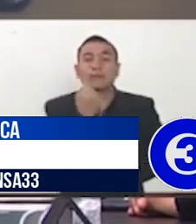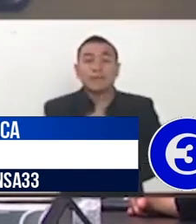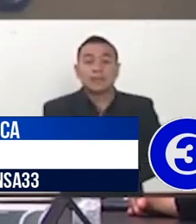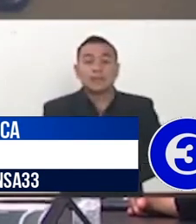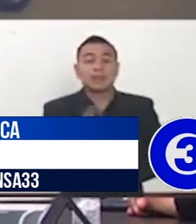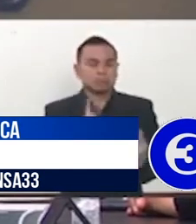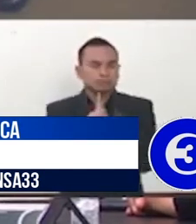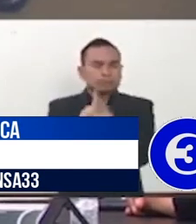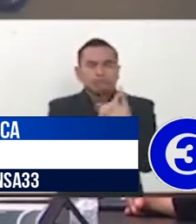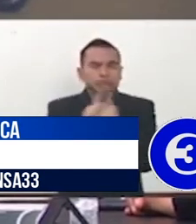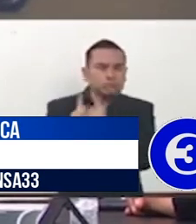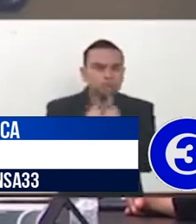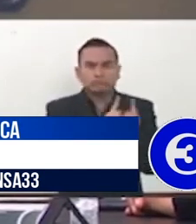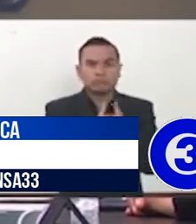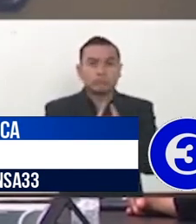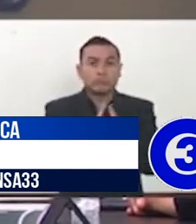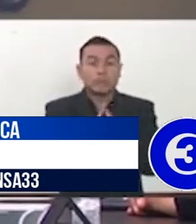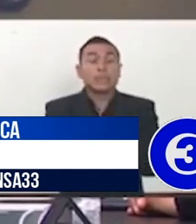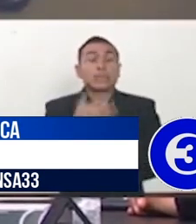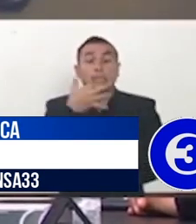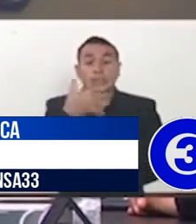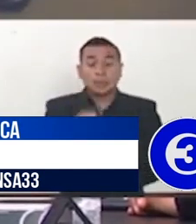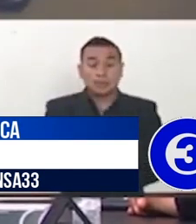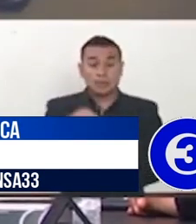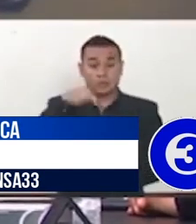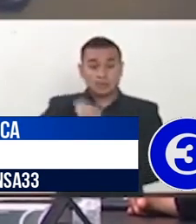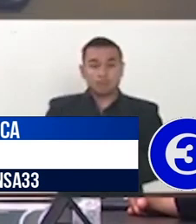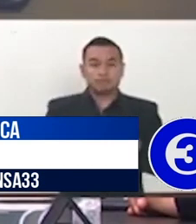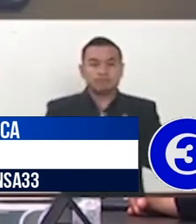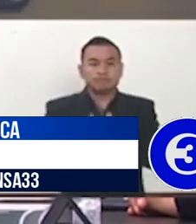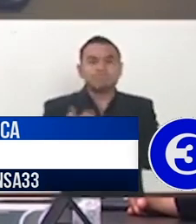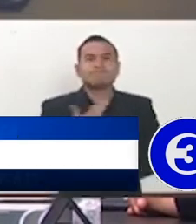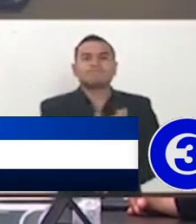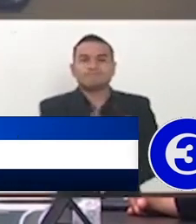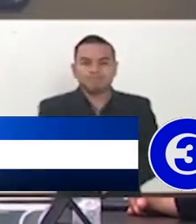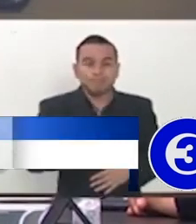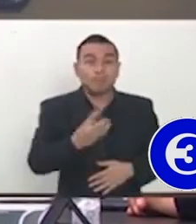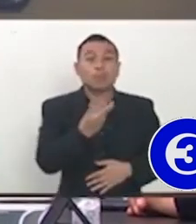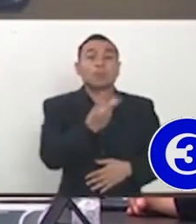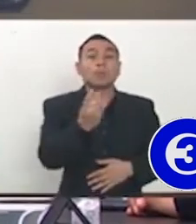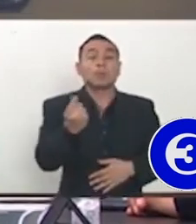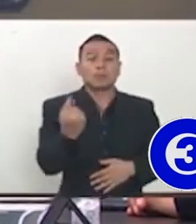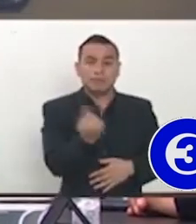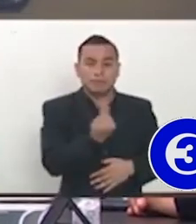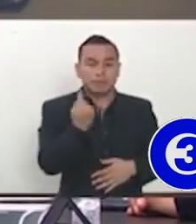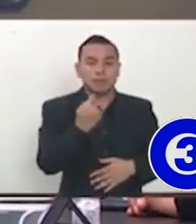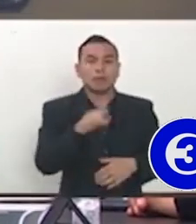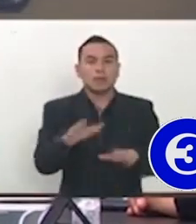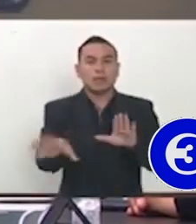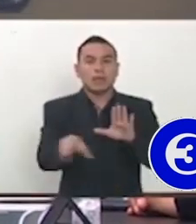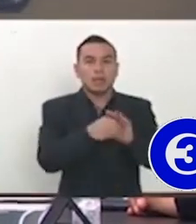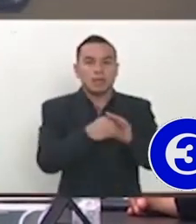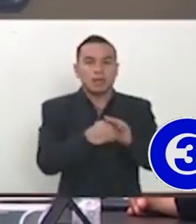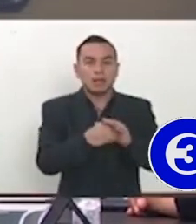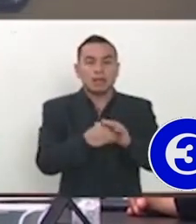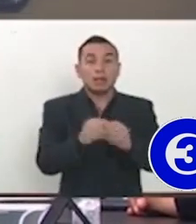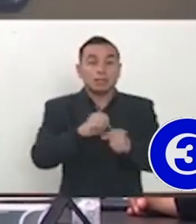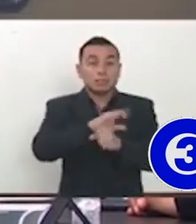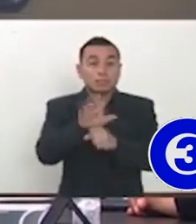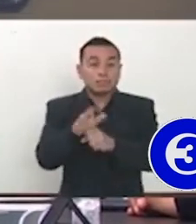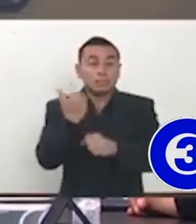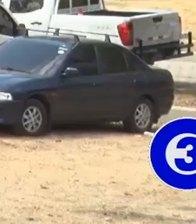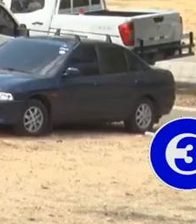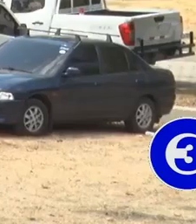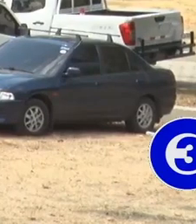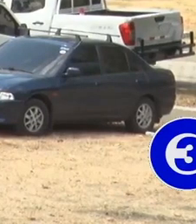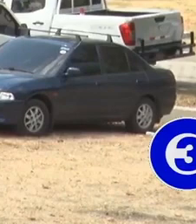y por el bien de estas personas, poderlas testear y poder saber a cuántas personas contagió y darles el tratamiento que